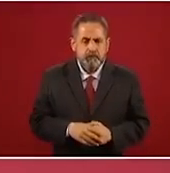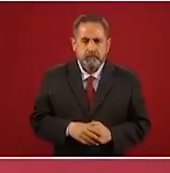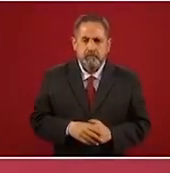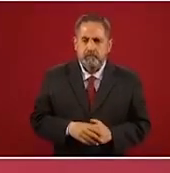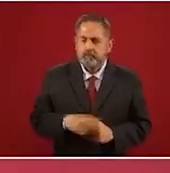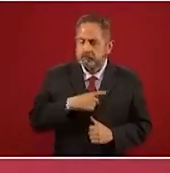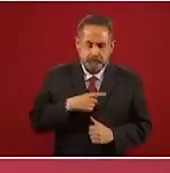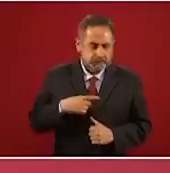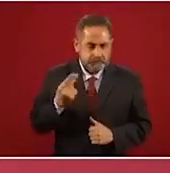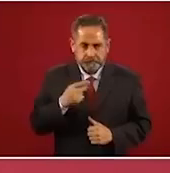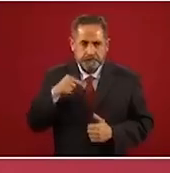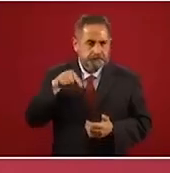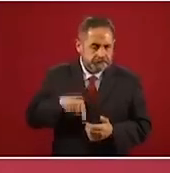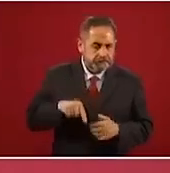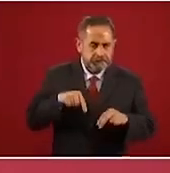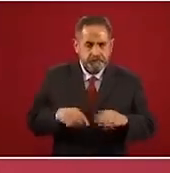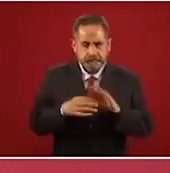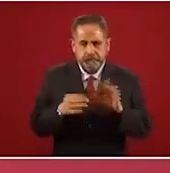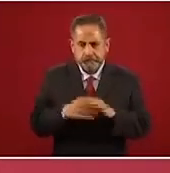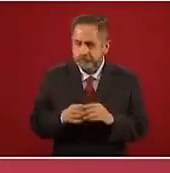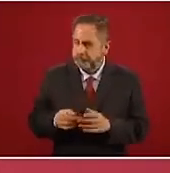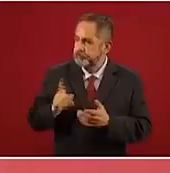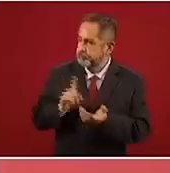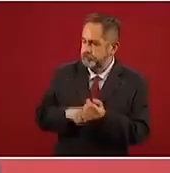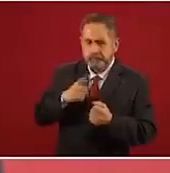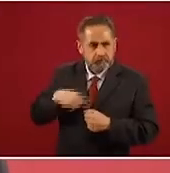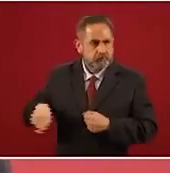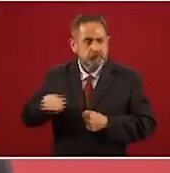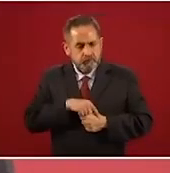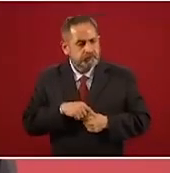Tenemos que estar aquí mismo, en lo interno,